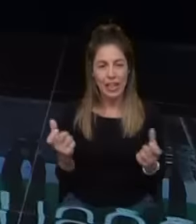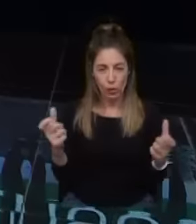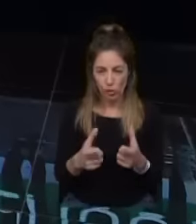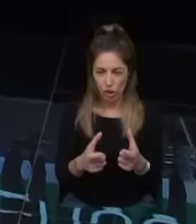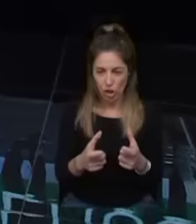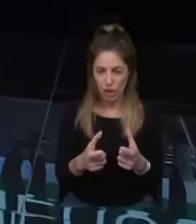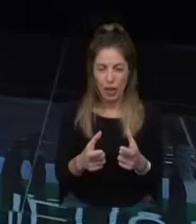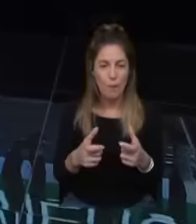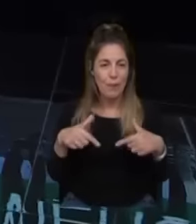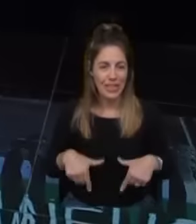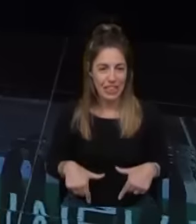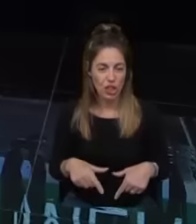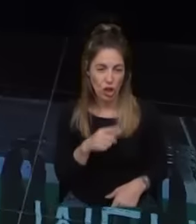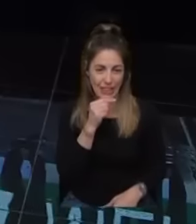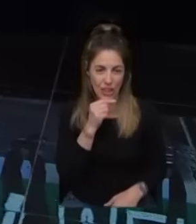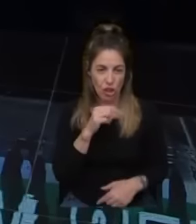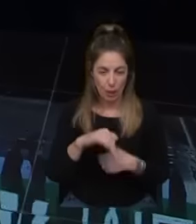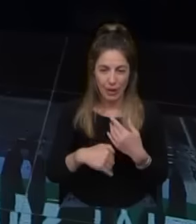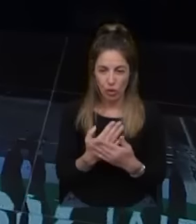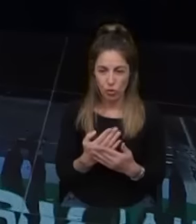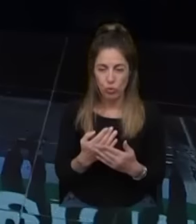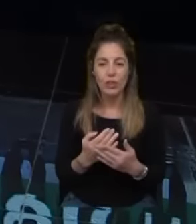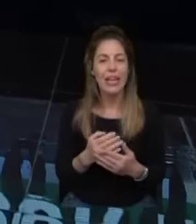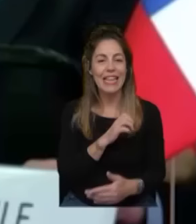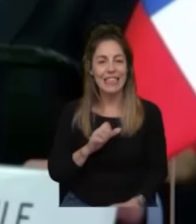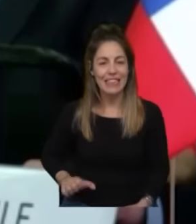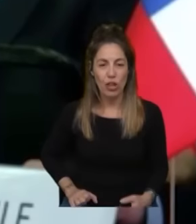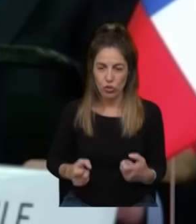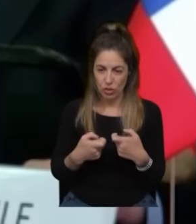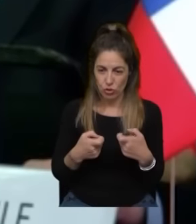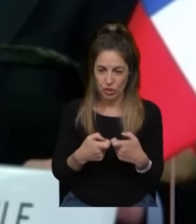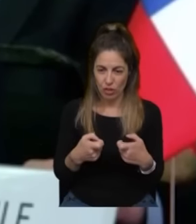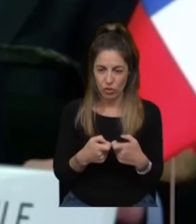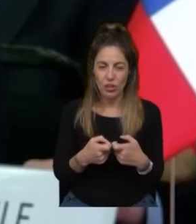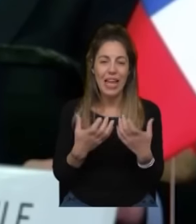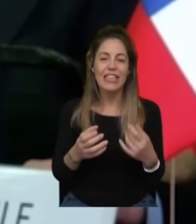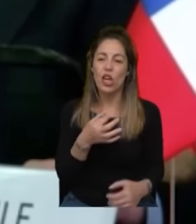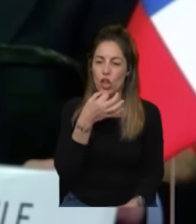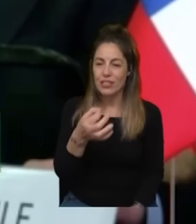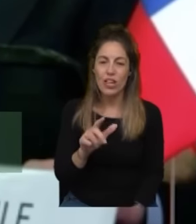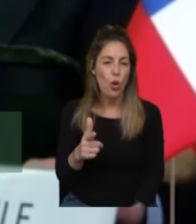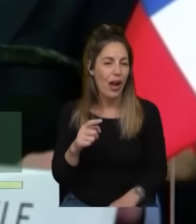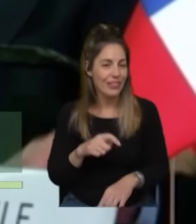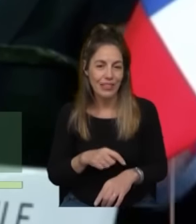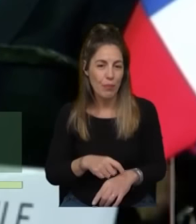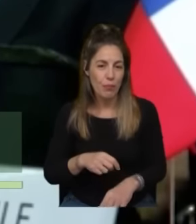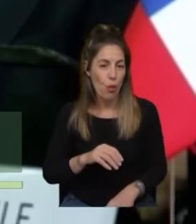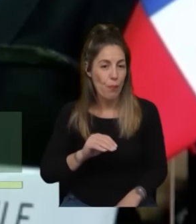ministros del Interior y Seguridad del Mercosur y Estados Asociados. Quiero decirles que no hay tiempo para perder.